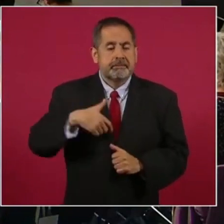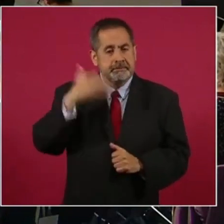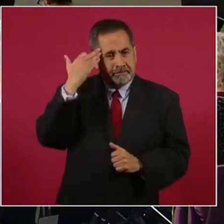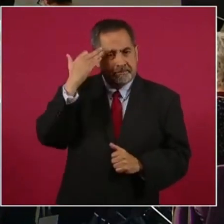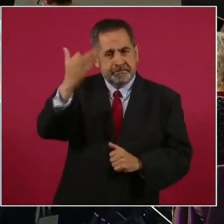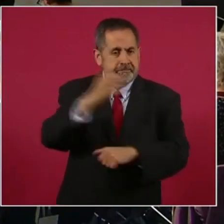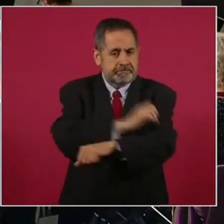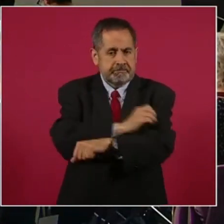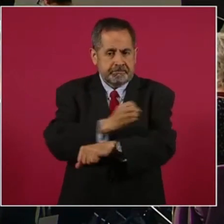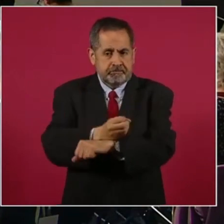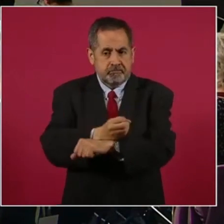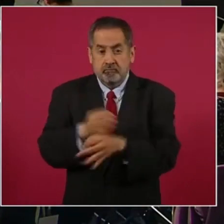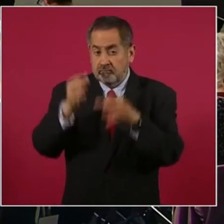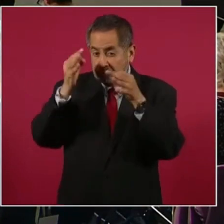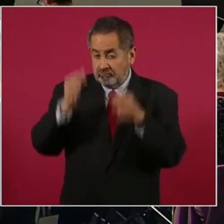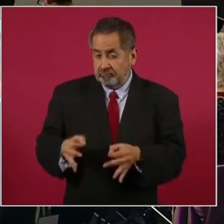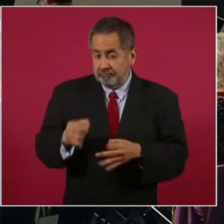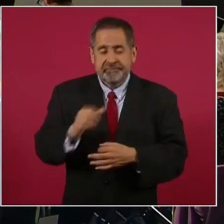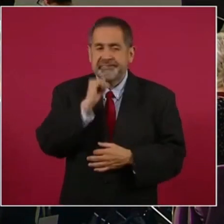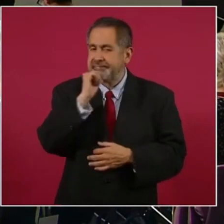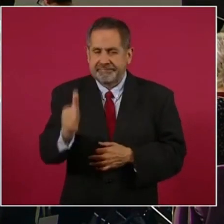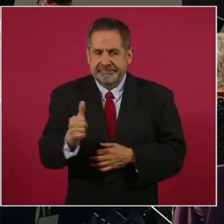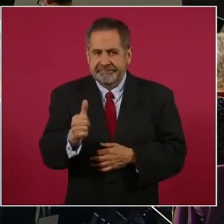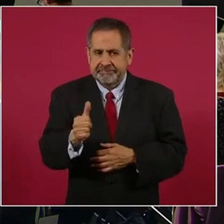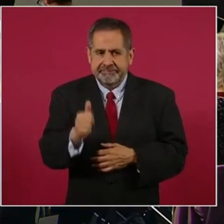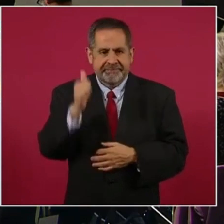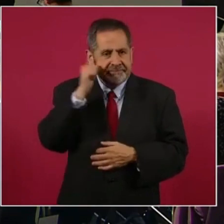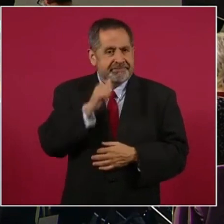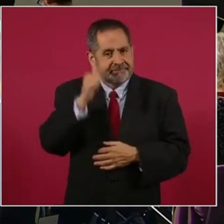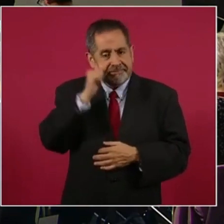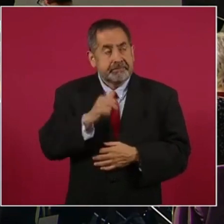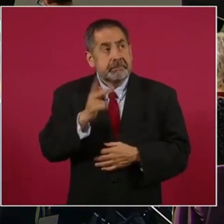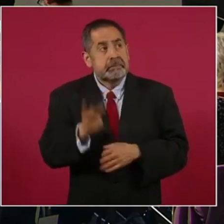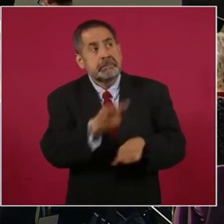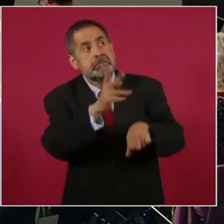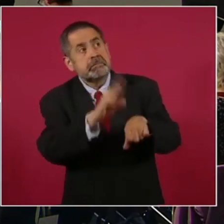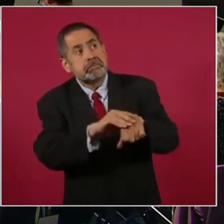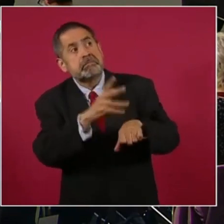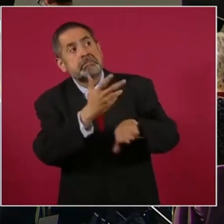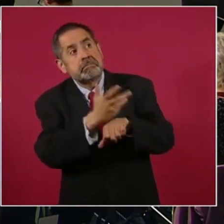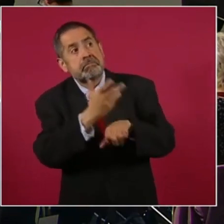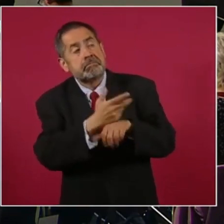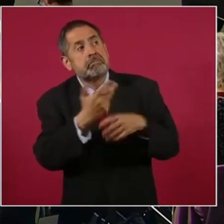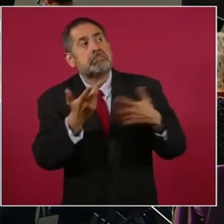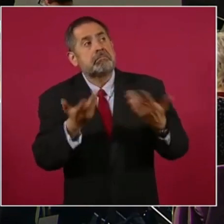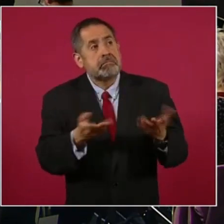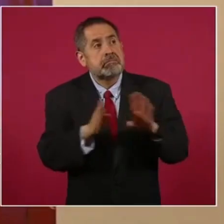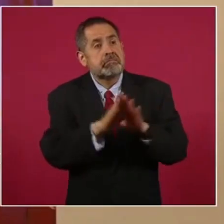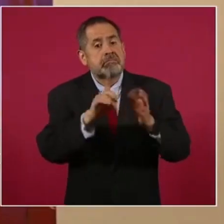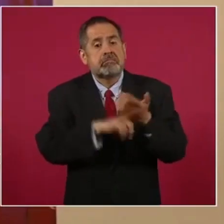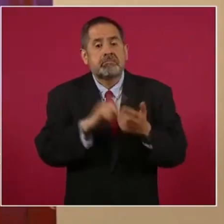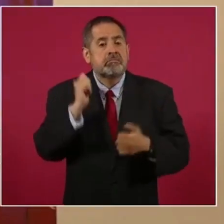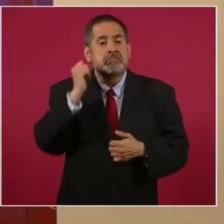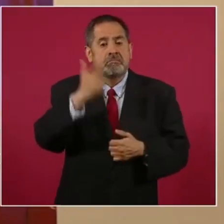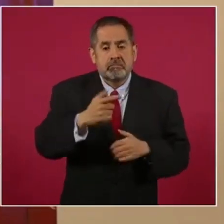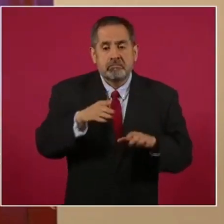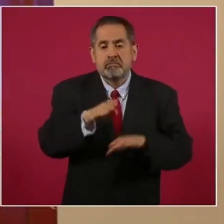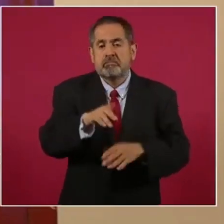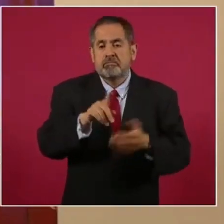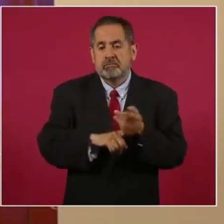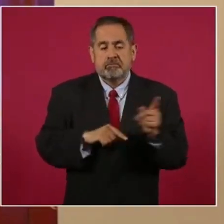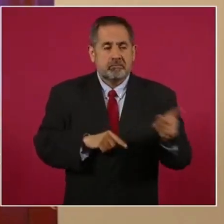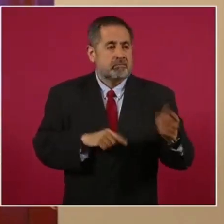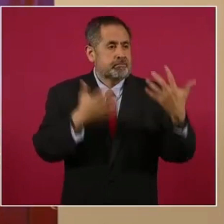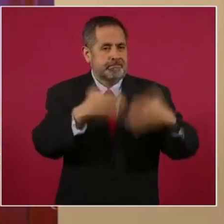Obregón, de manera no oficial, siempre se consultaba al gobierno estadounidense sobre cualquier asunto relacionado con